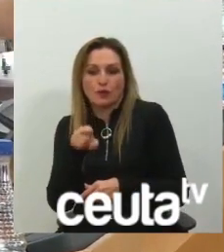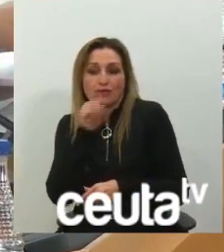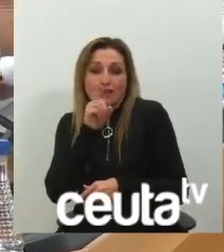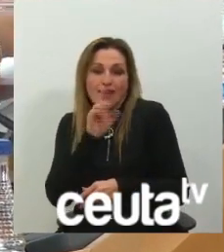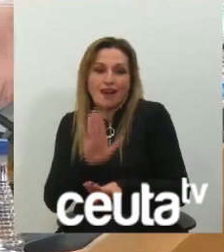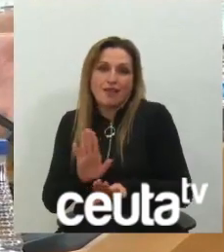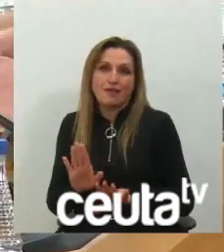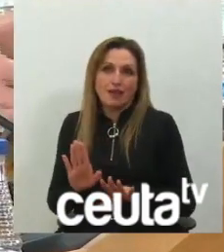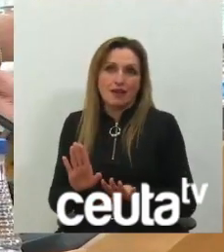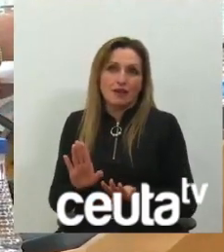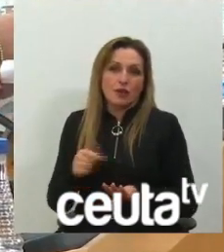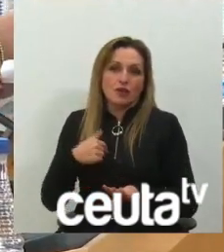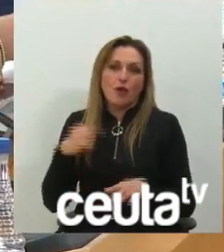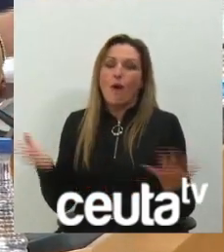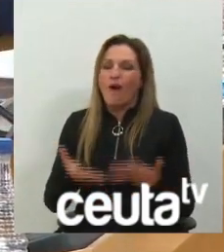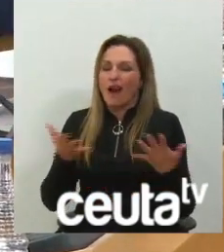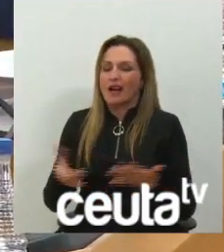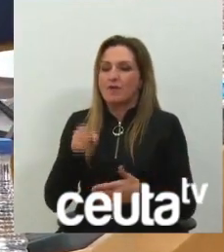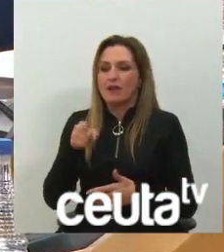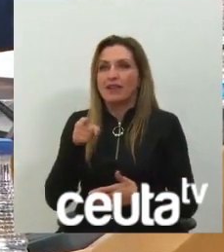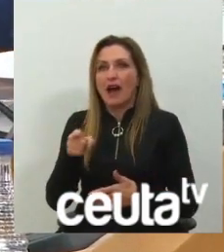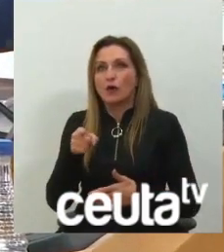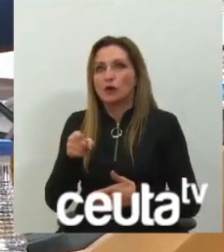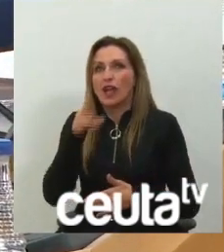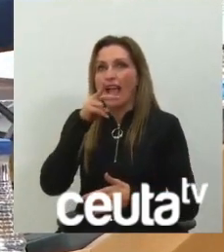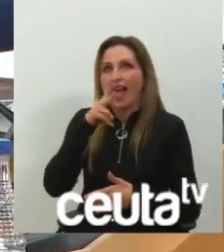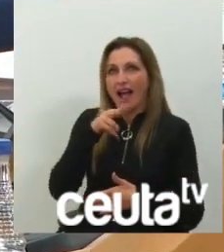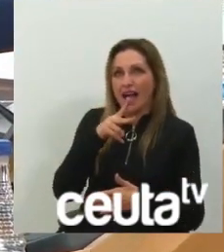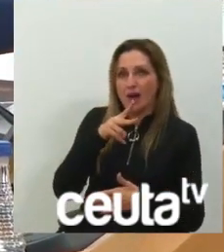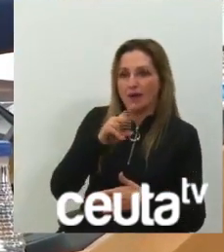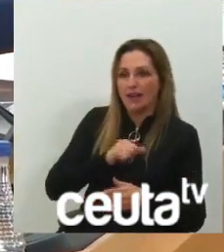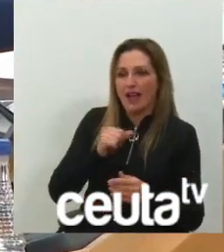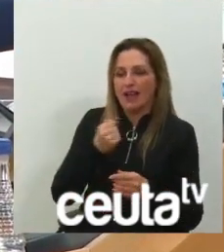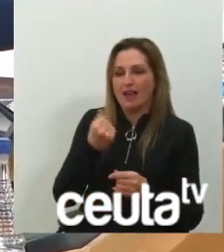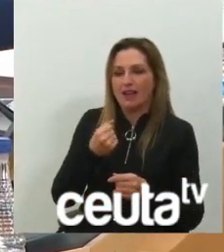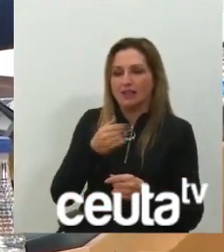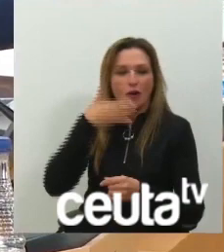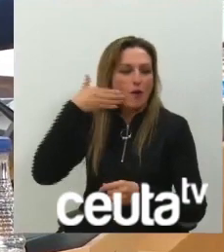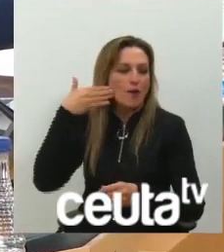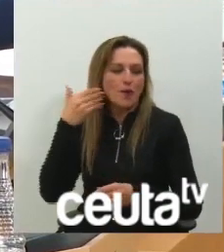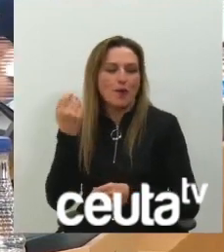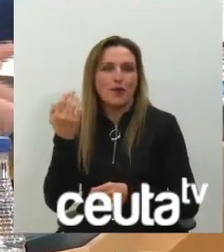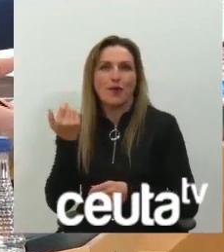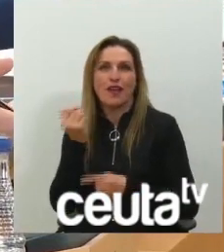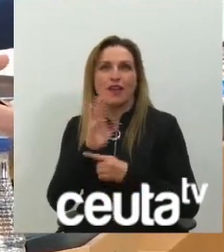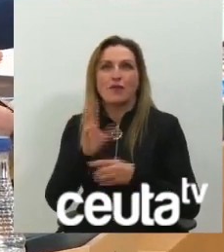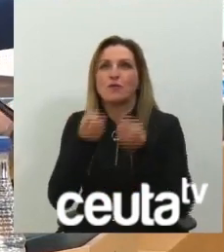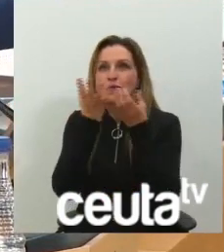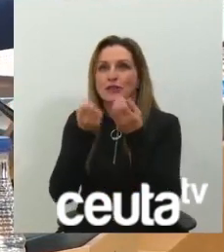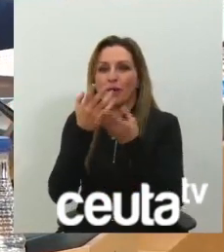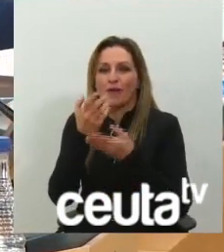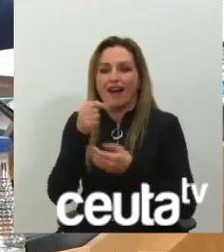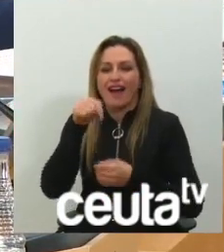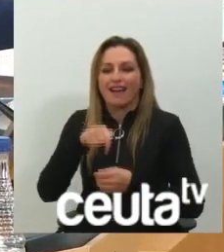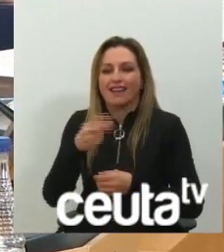pero yo la misma que hable le animó que habló que saque ese orgullo de portavoz que es usted que el portavoz viene aquí a hablar